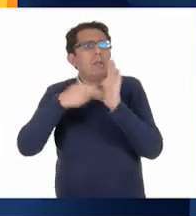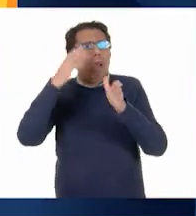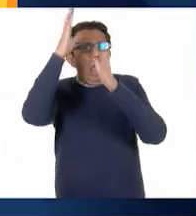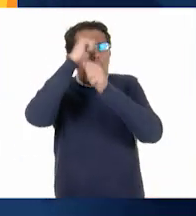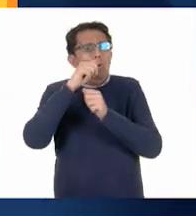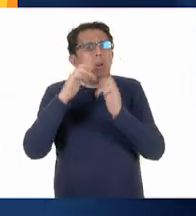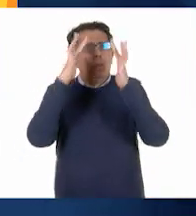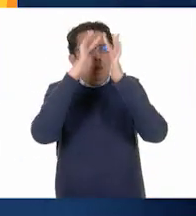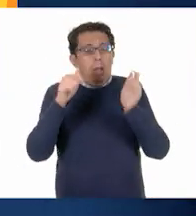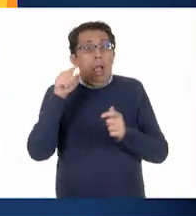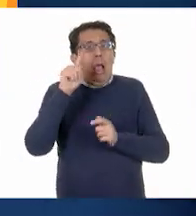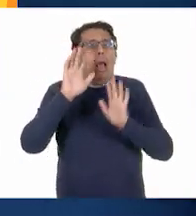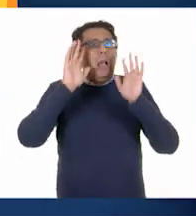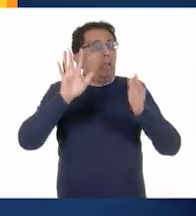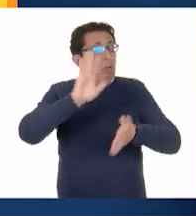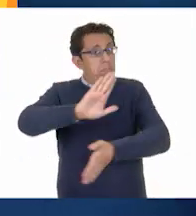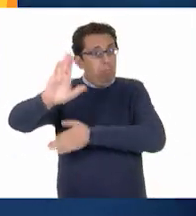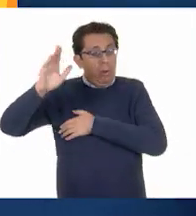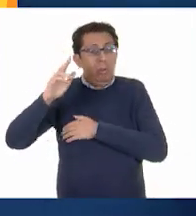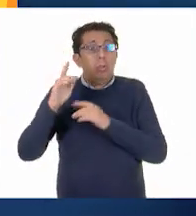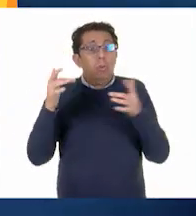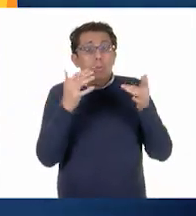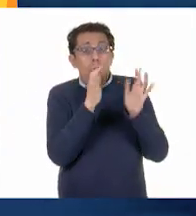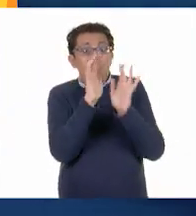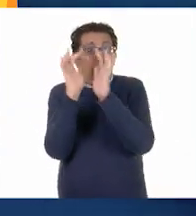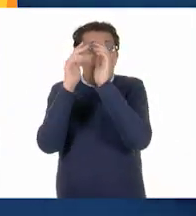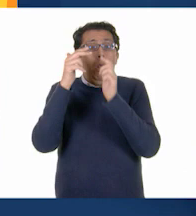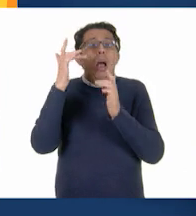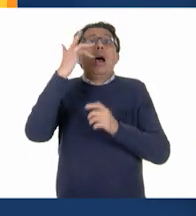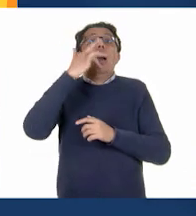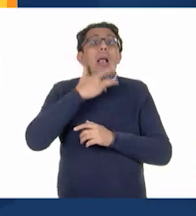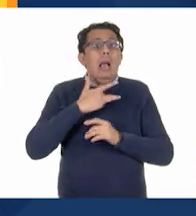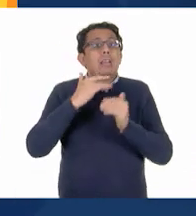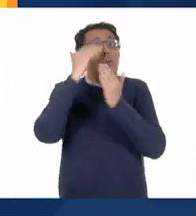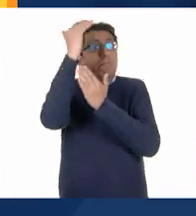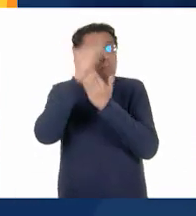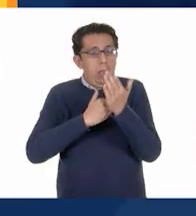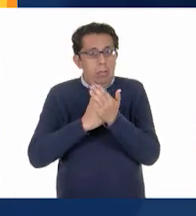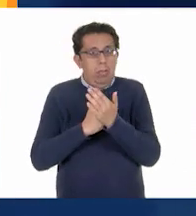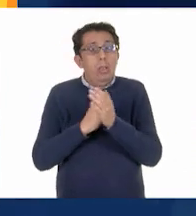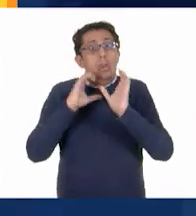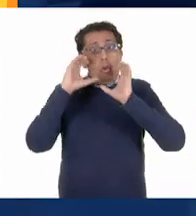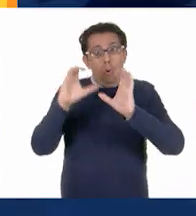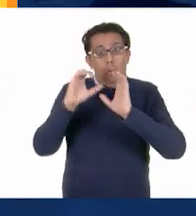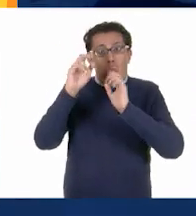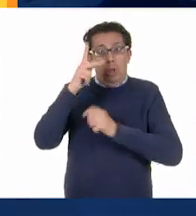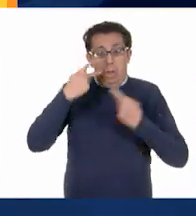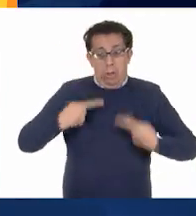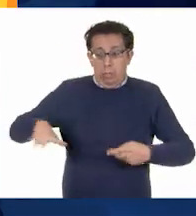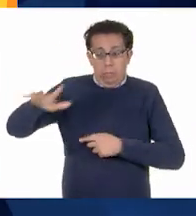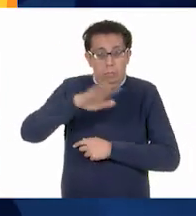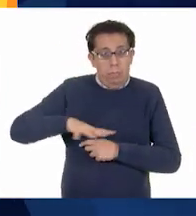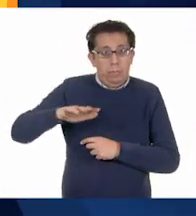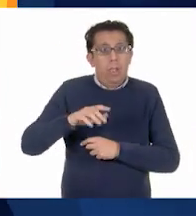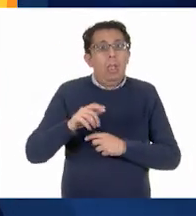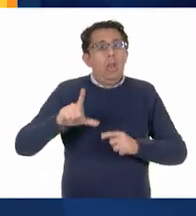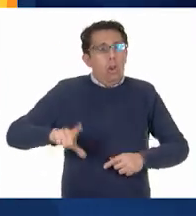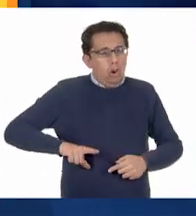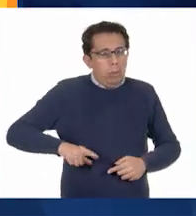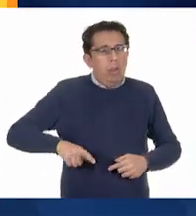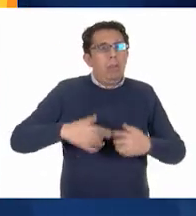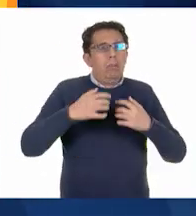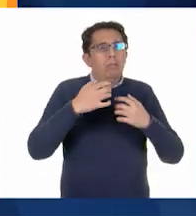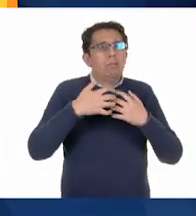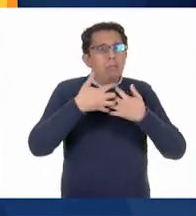las emisiones de gases de efecto invernadero y reducir la vulnerabilidad de la población. El gobierno, la industria y la sociedad